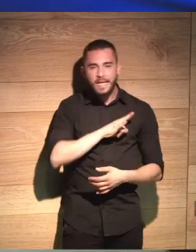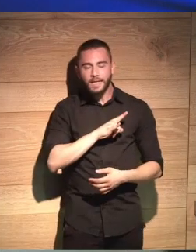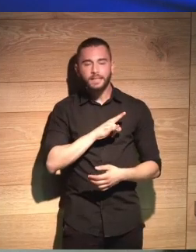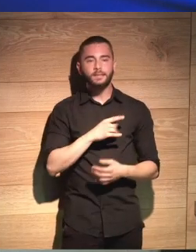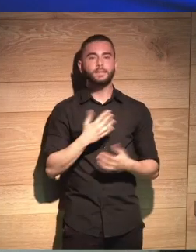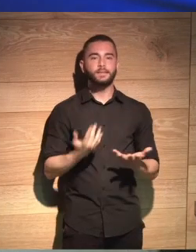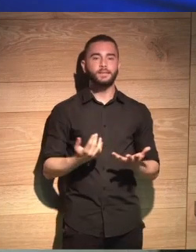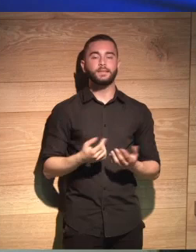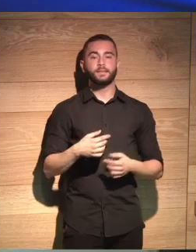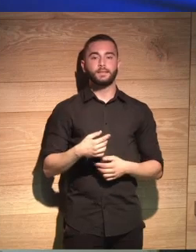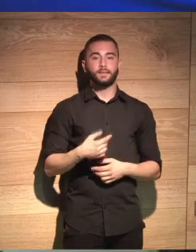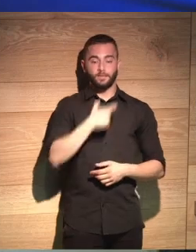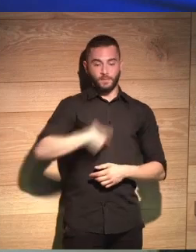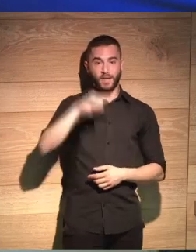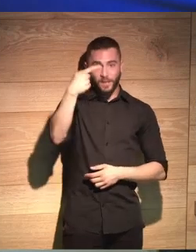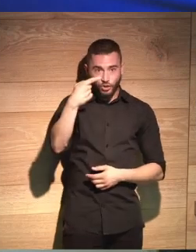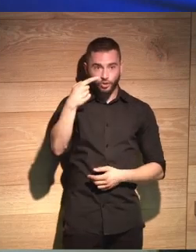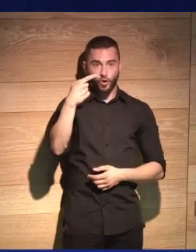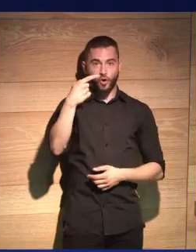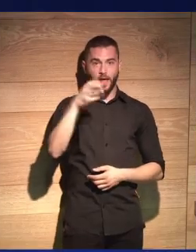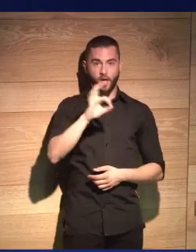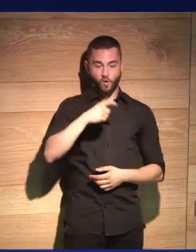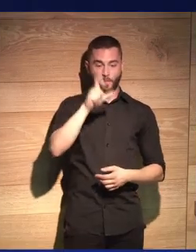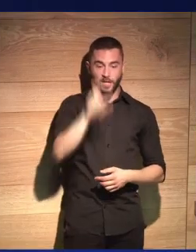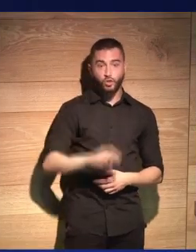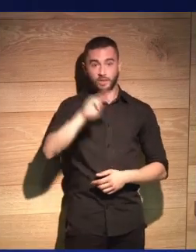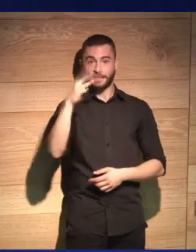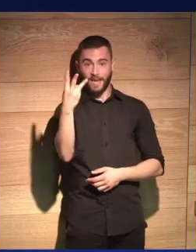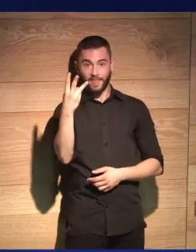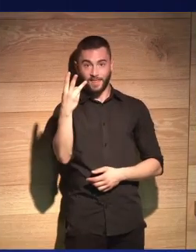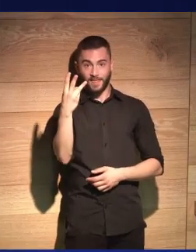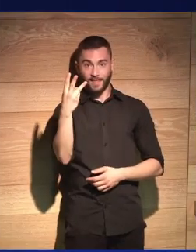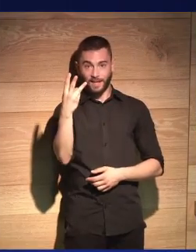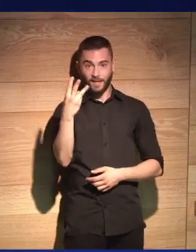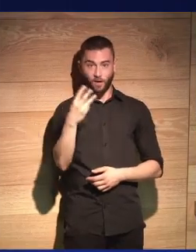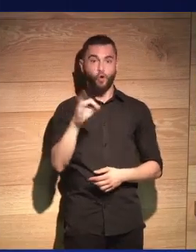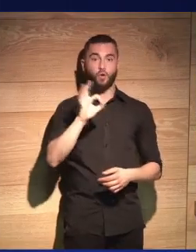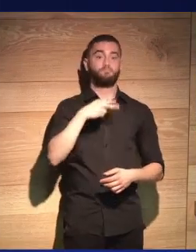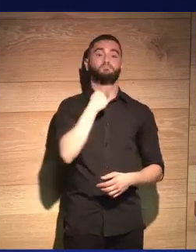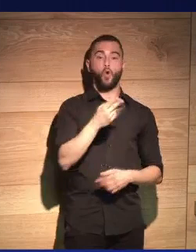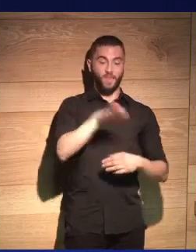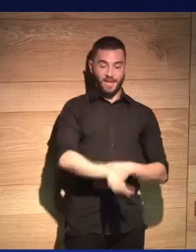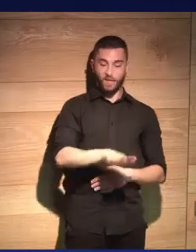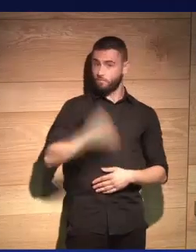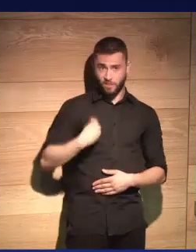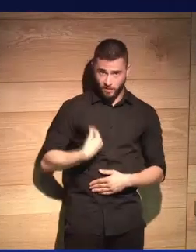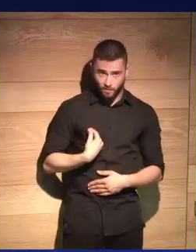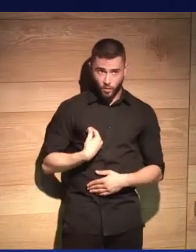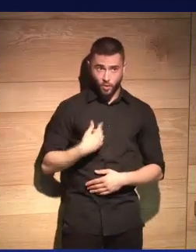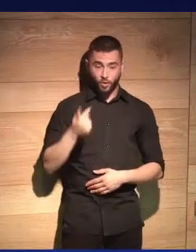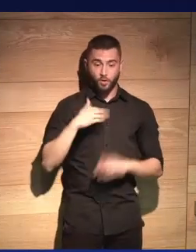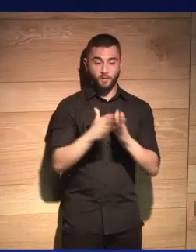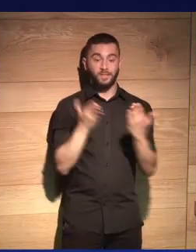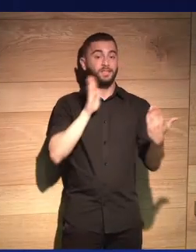La primera persona, una cierta tercera persona, la voz del mismo niño, di con un